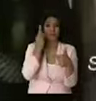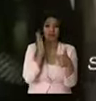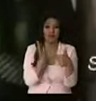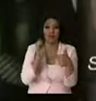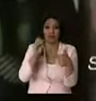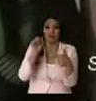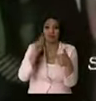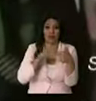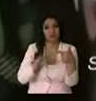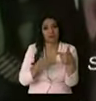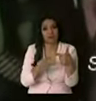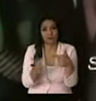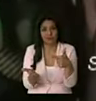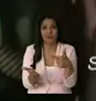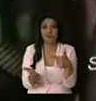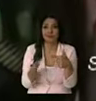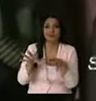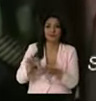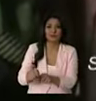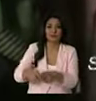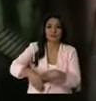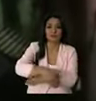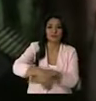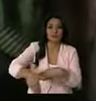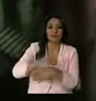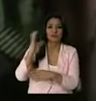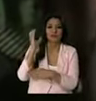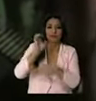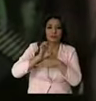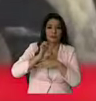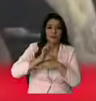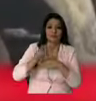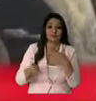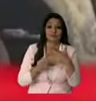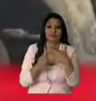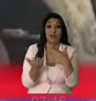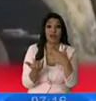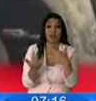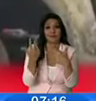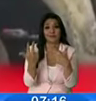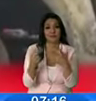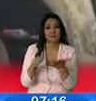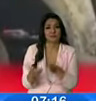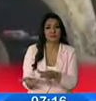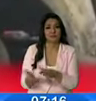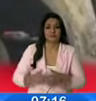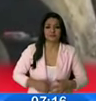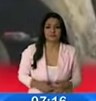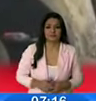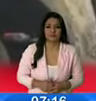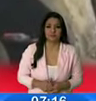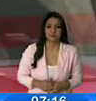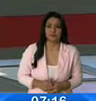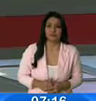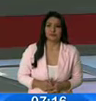Velasco y Oscar Villasís, pareja secuestrada en la frontera colombo-ecuatoriana, informó Edison Saavedra.